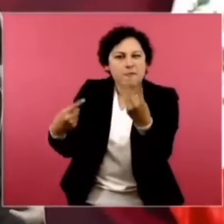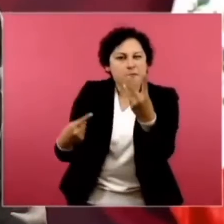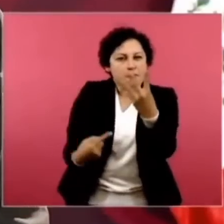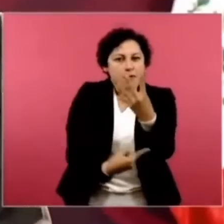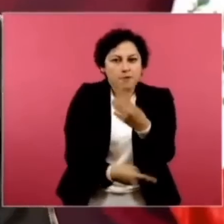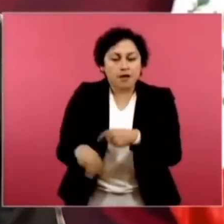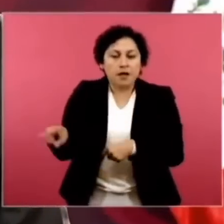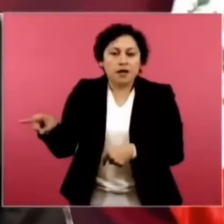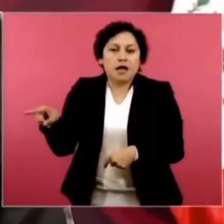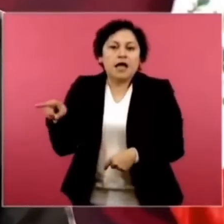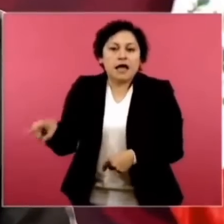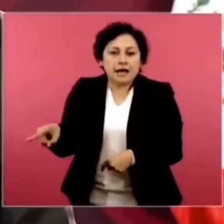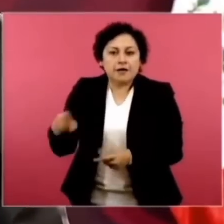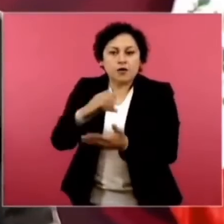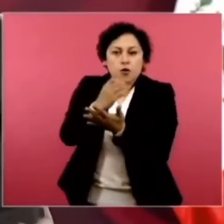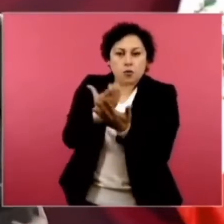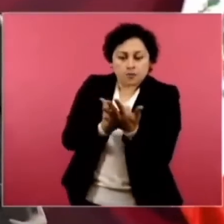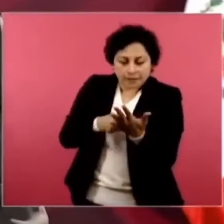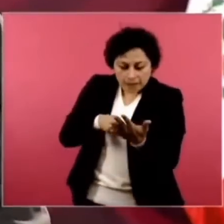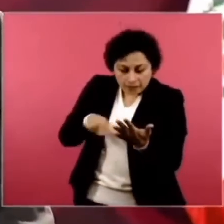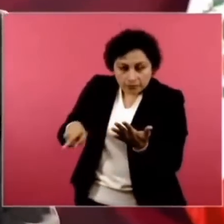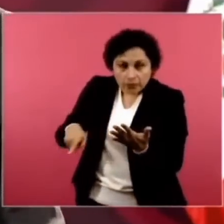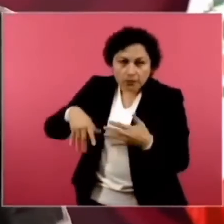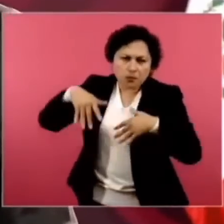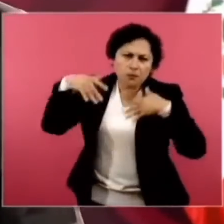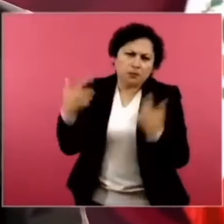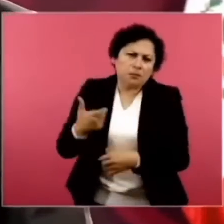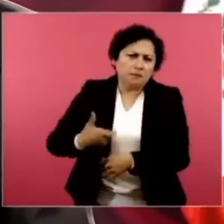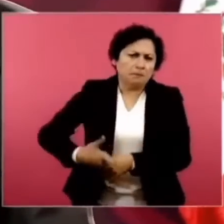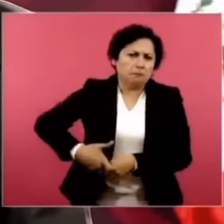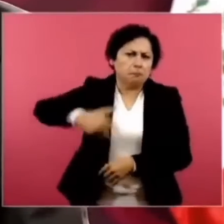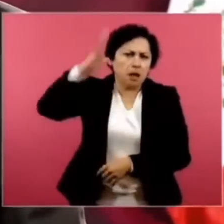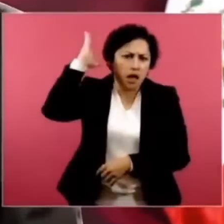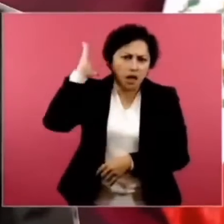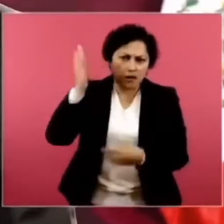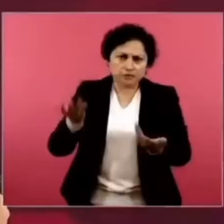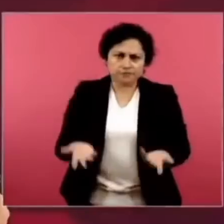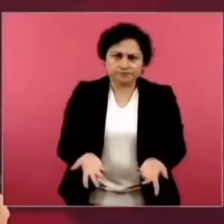no 3 veces más, 5, 10 veces más.